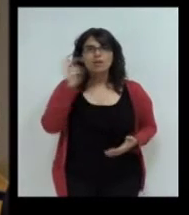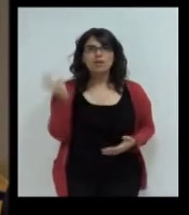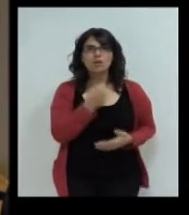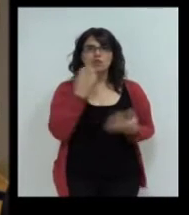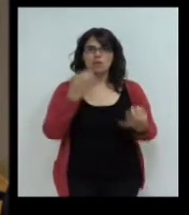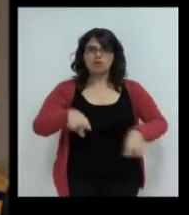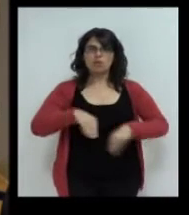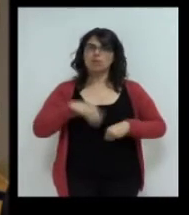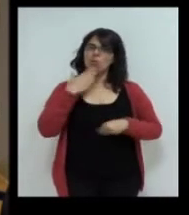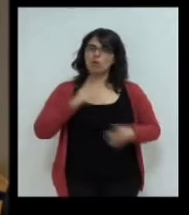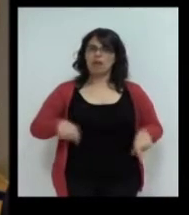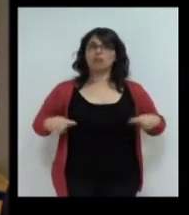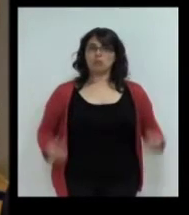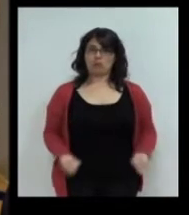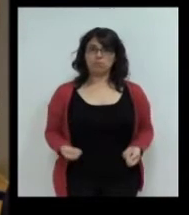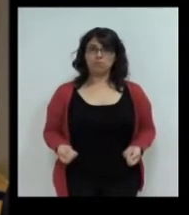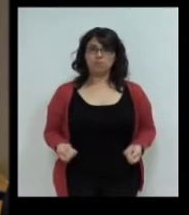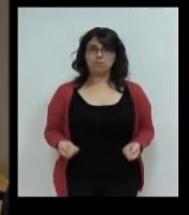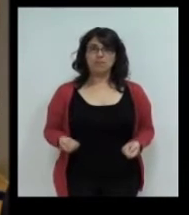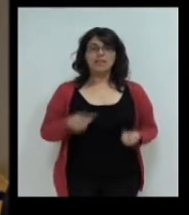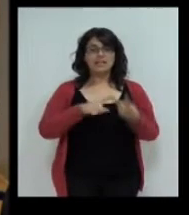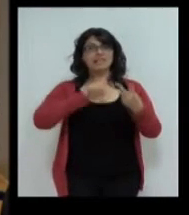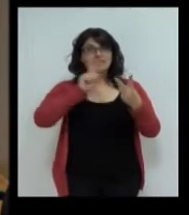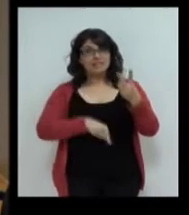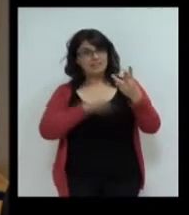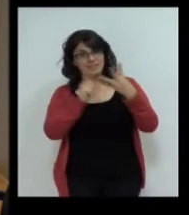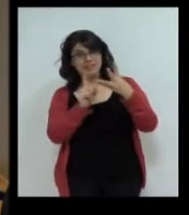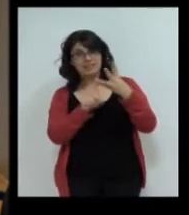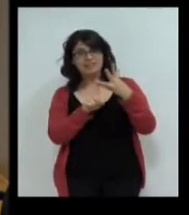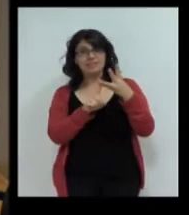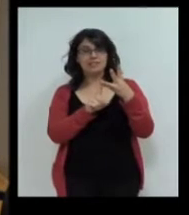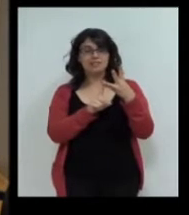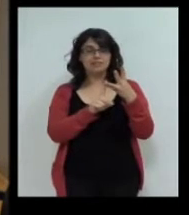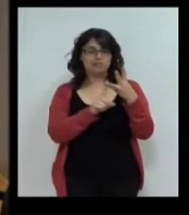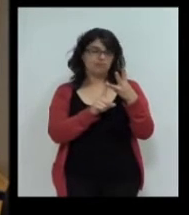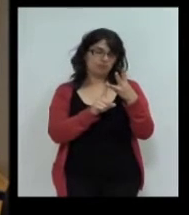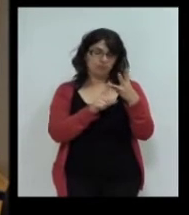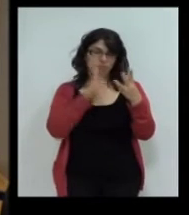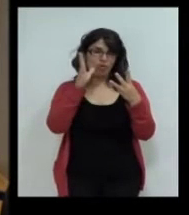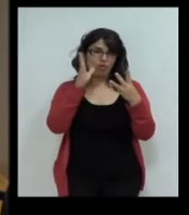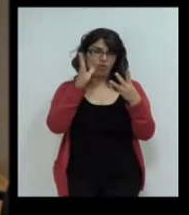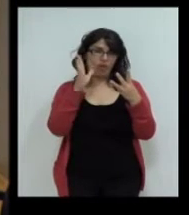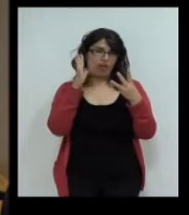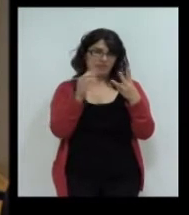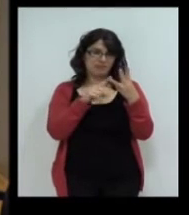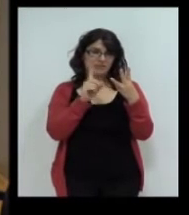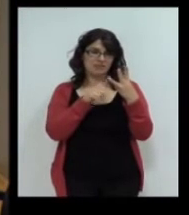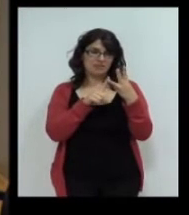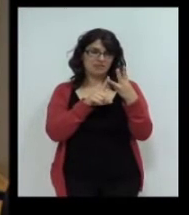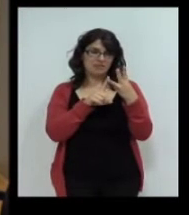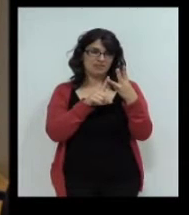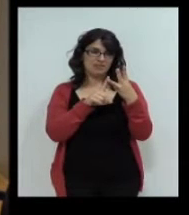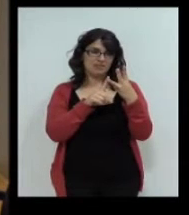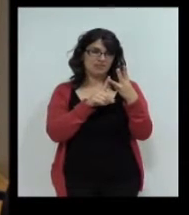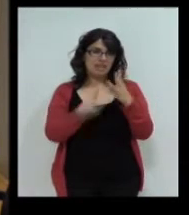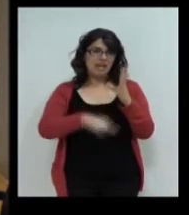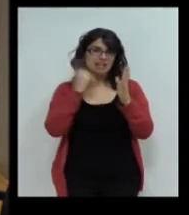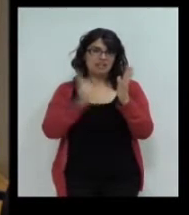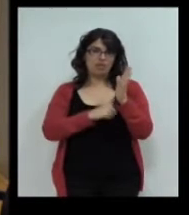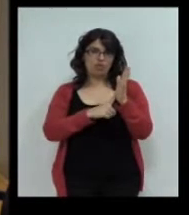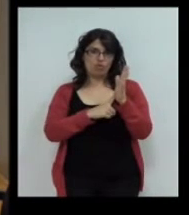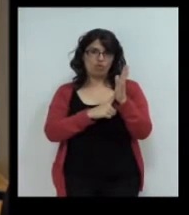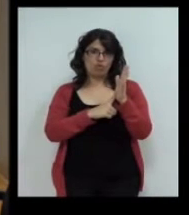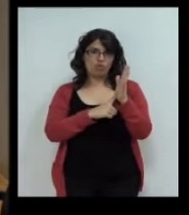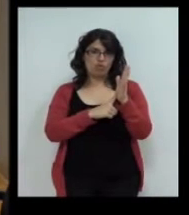natural. Y hay que conjugarlo con el otro elemento, que es que además el legislador publicitario y